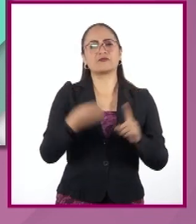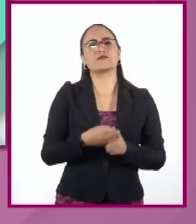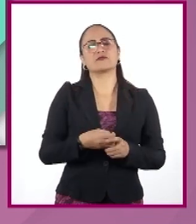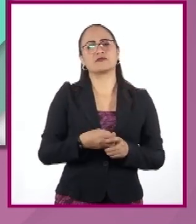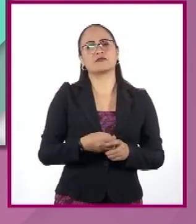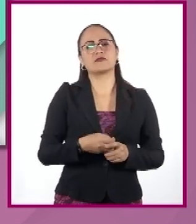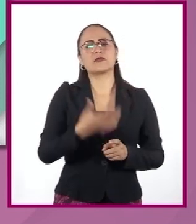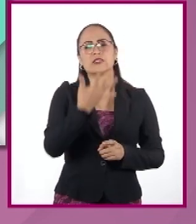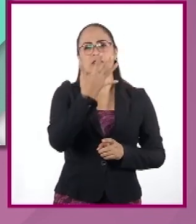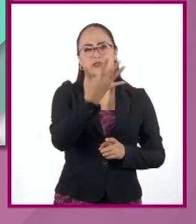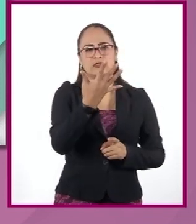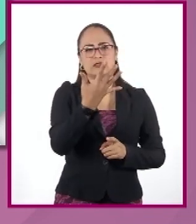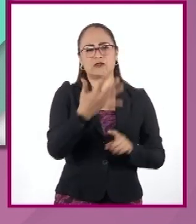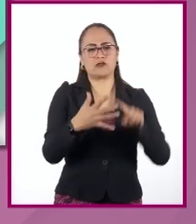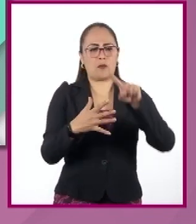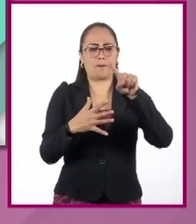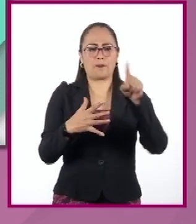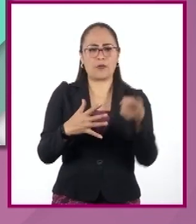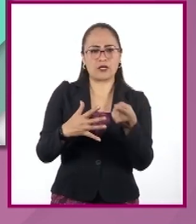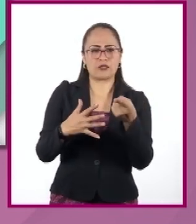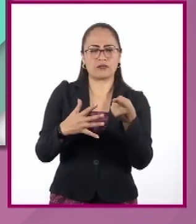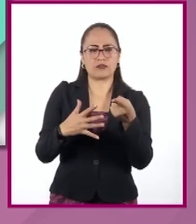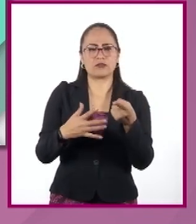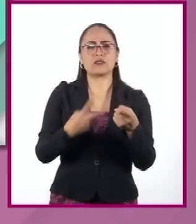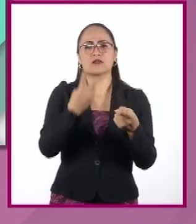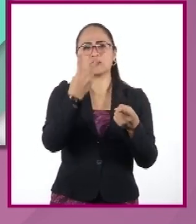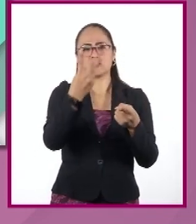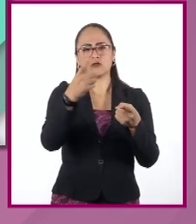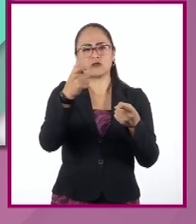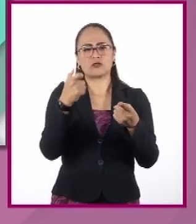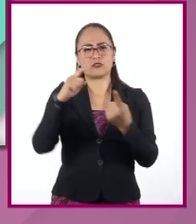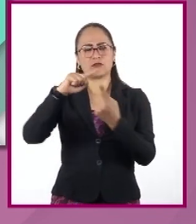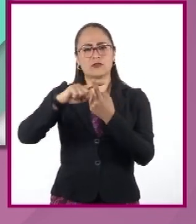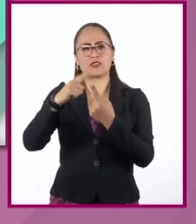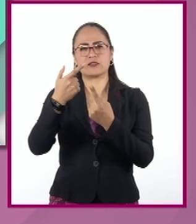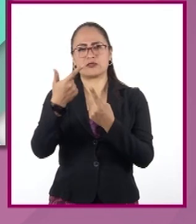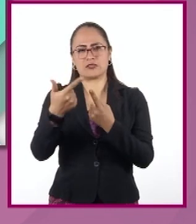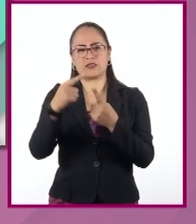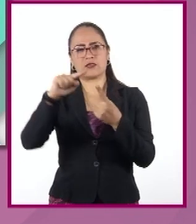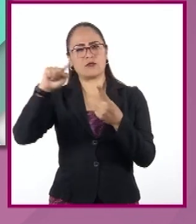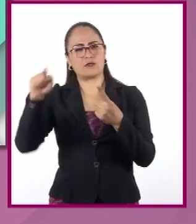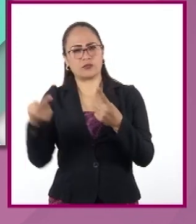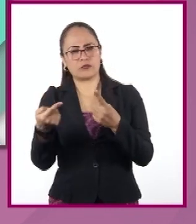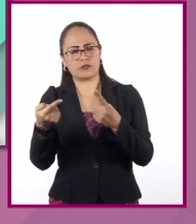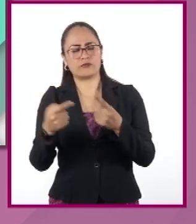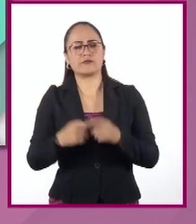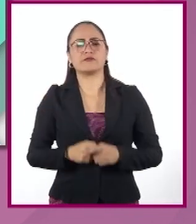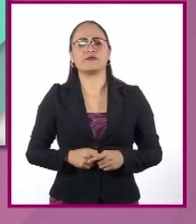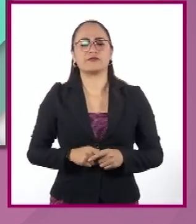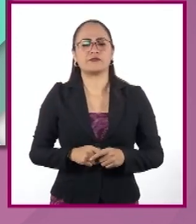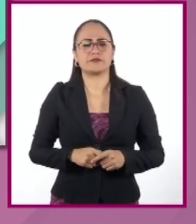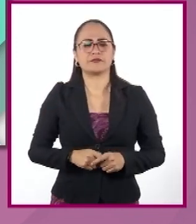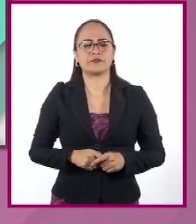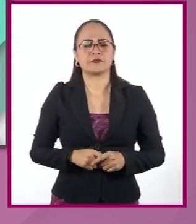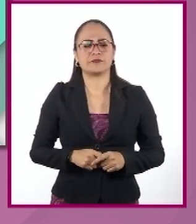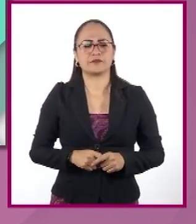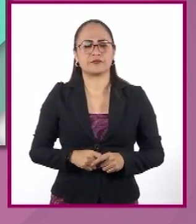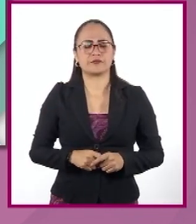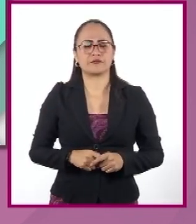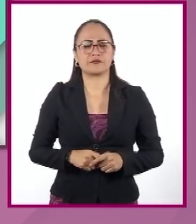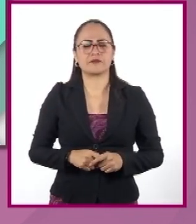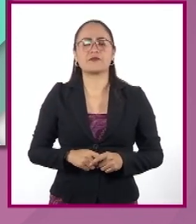expresión 5 paréntesis 2X más 7, se cierra paréntesis, la cual al realizar